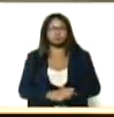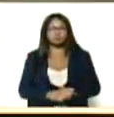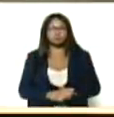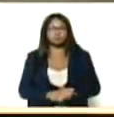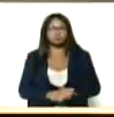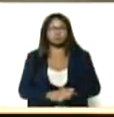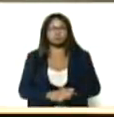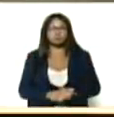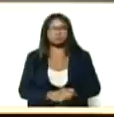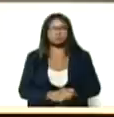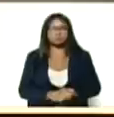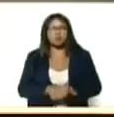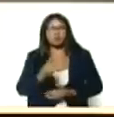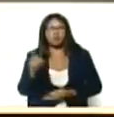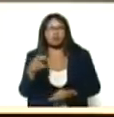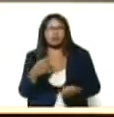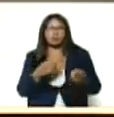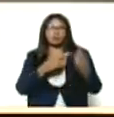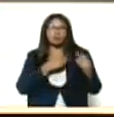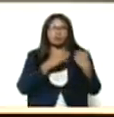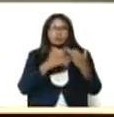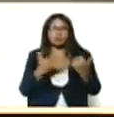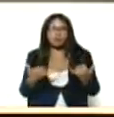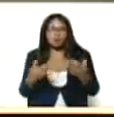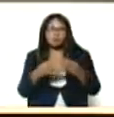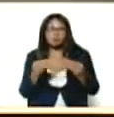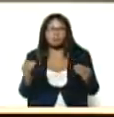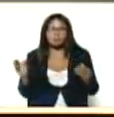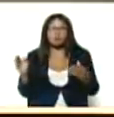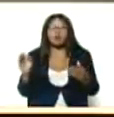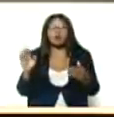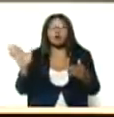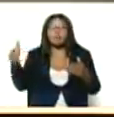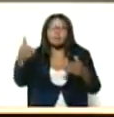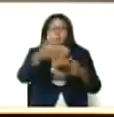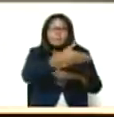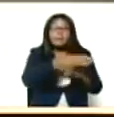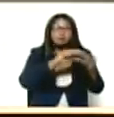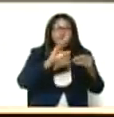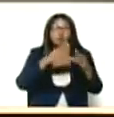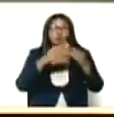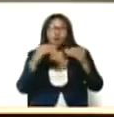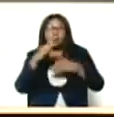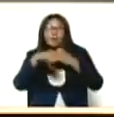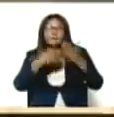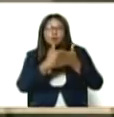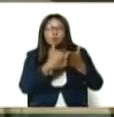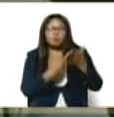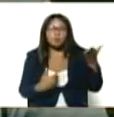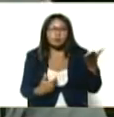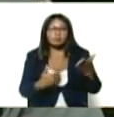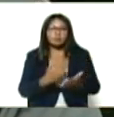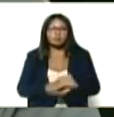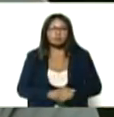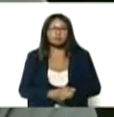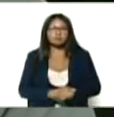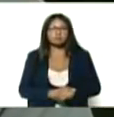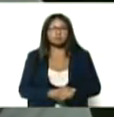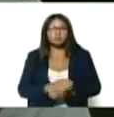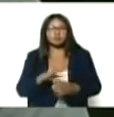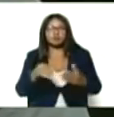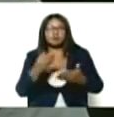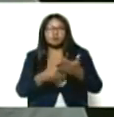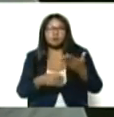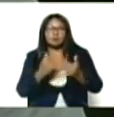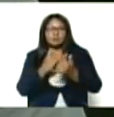Ellos estarán encargados de recoger todas las propuestas que lleguen de los estados para convertirlas en el